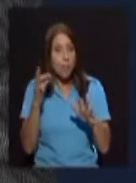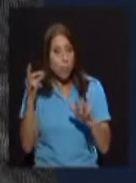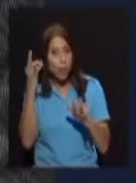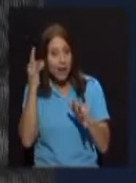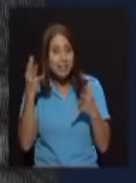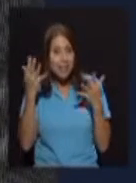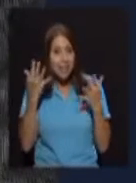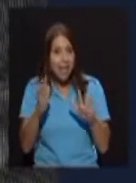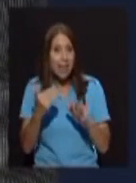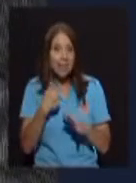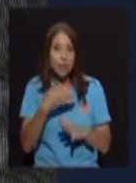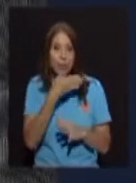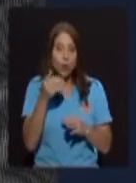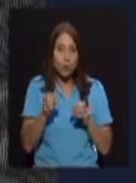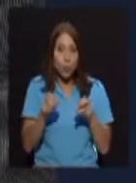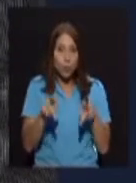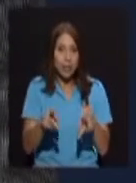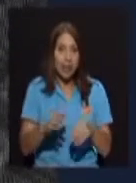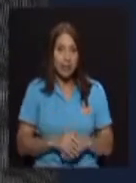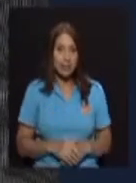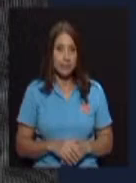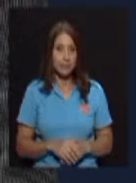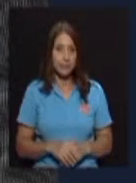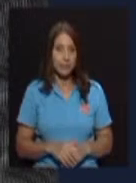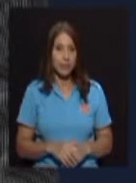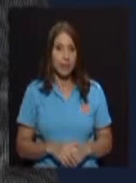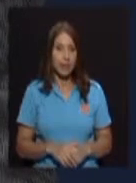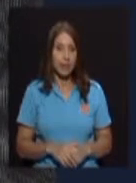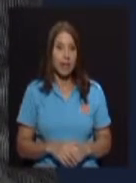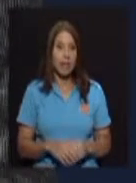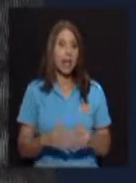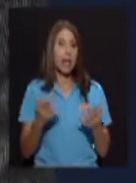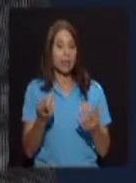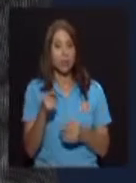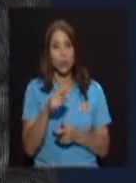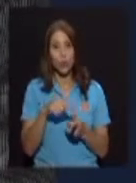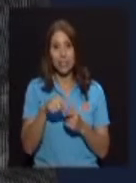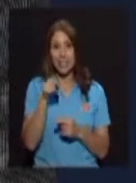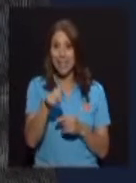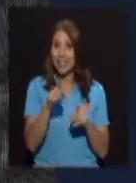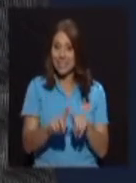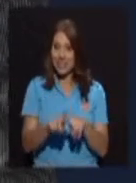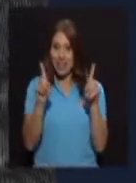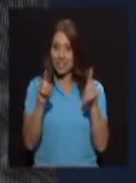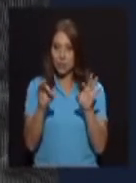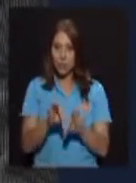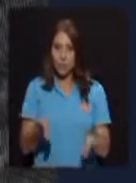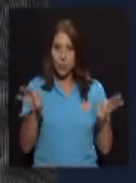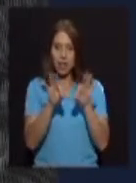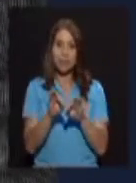que han tenido mejores oportunidades, ¿no? Y entonces esas diferencias son importantes